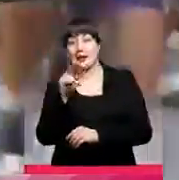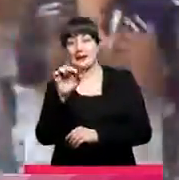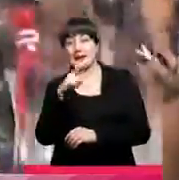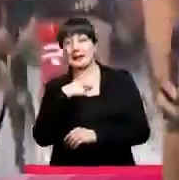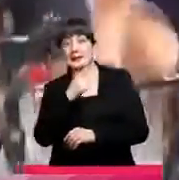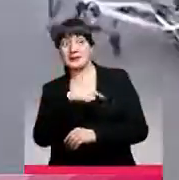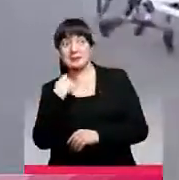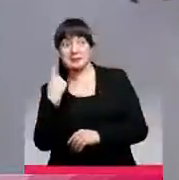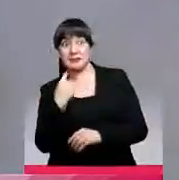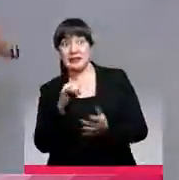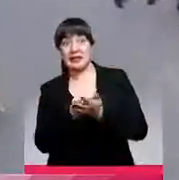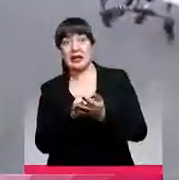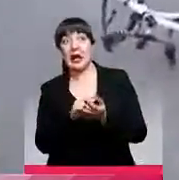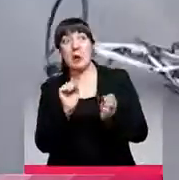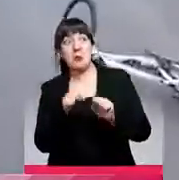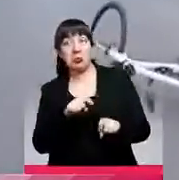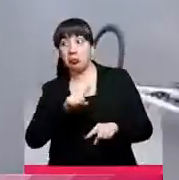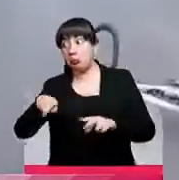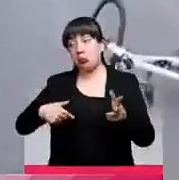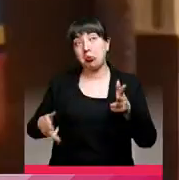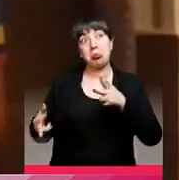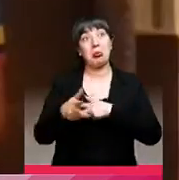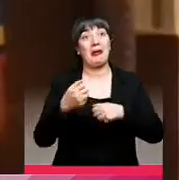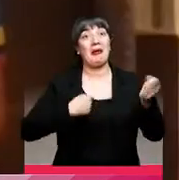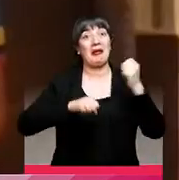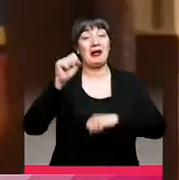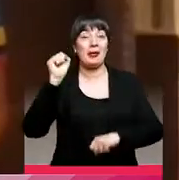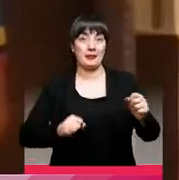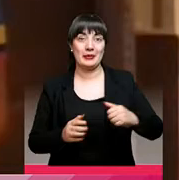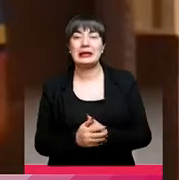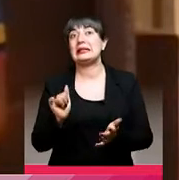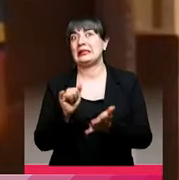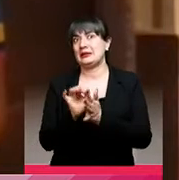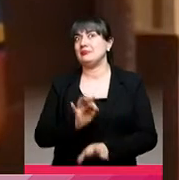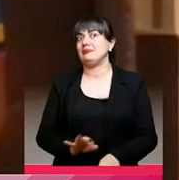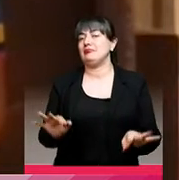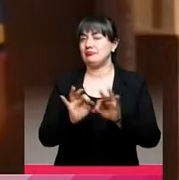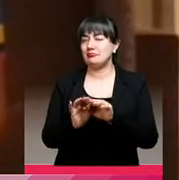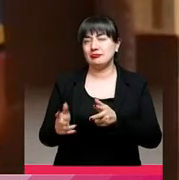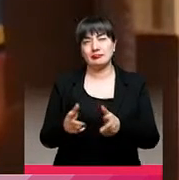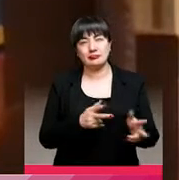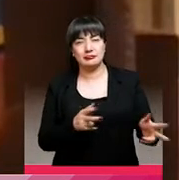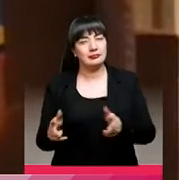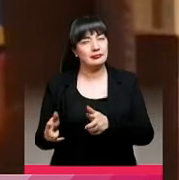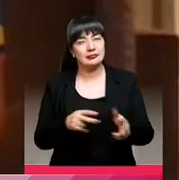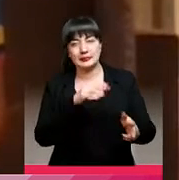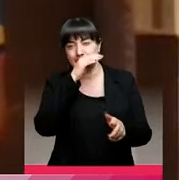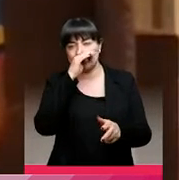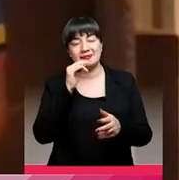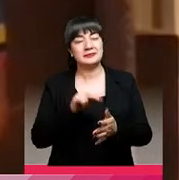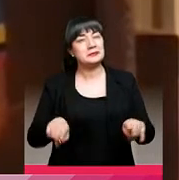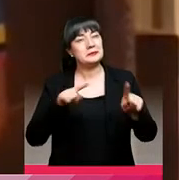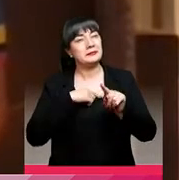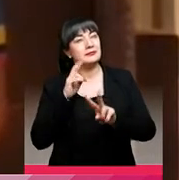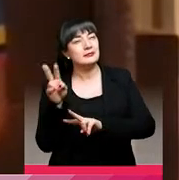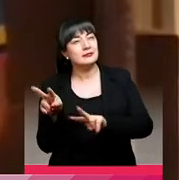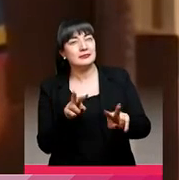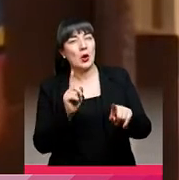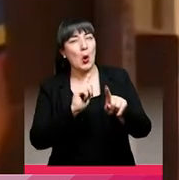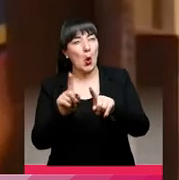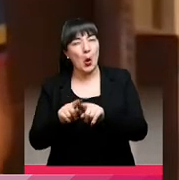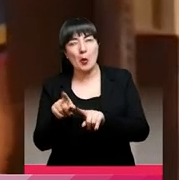estará abierto para cualquiera. Y ha sido muy importante realizar todo este tipo de carreras. Nos hemos medido con las demás